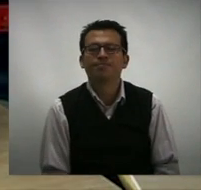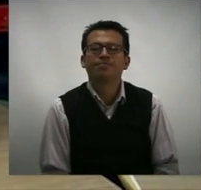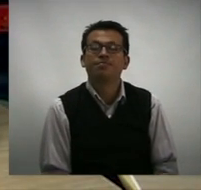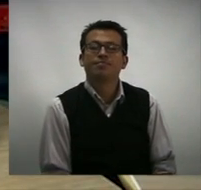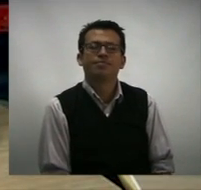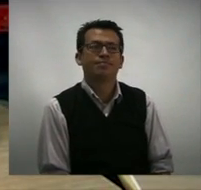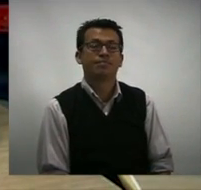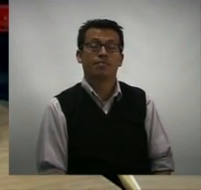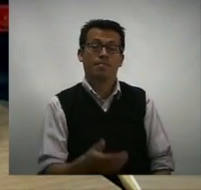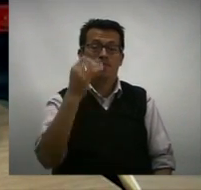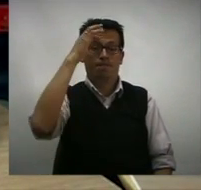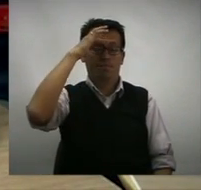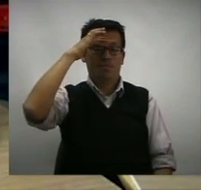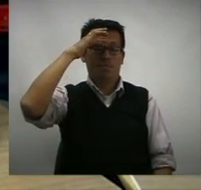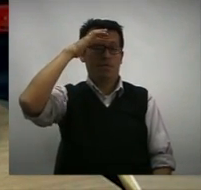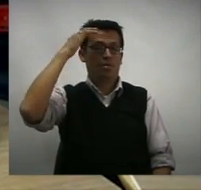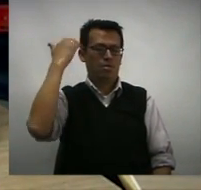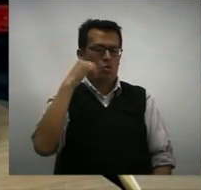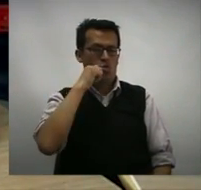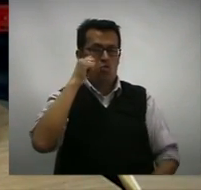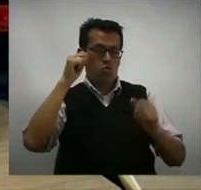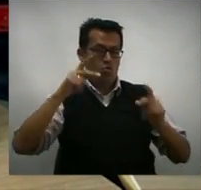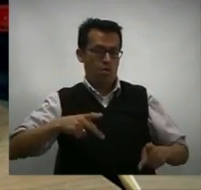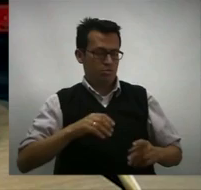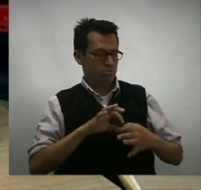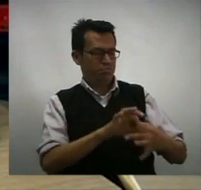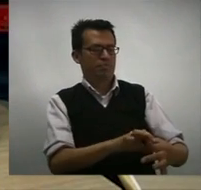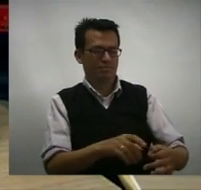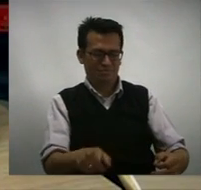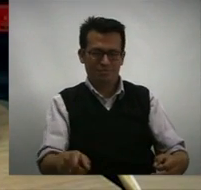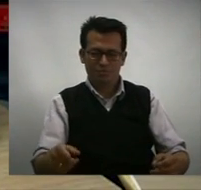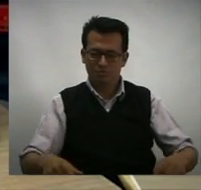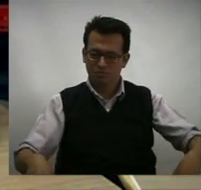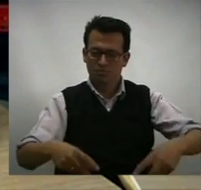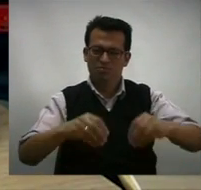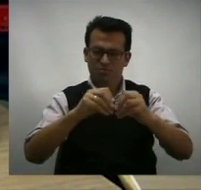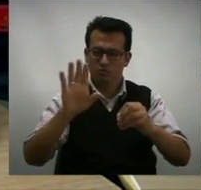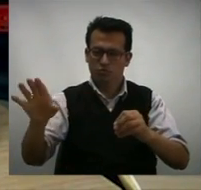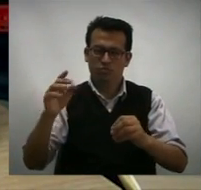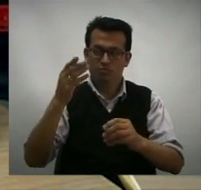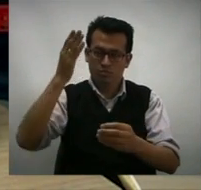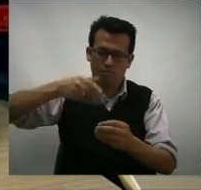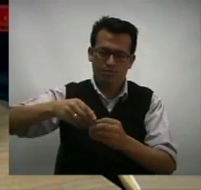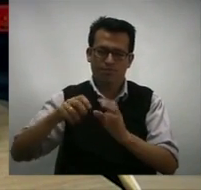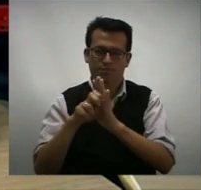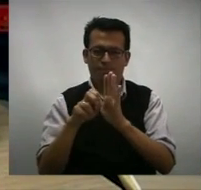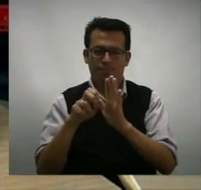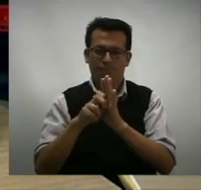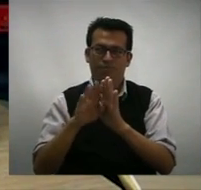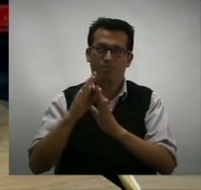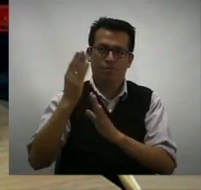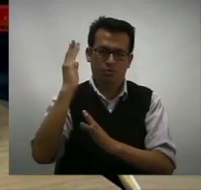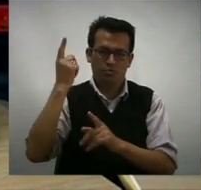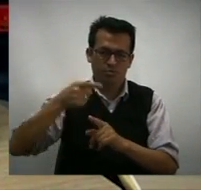A la vinculación del ser humano a esta sociedad teocrática se une el surgimiento de otras formas de reconocimiento al ser humano, al ser parte del